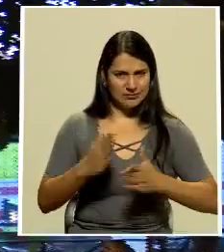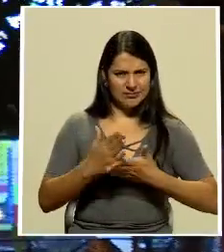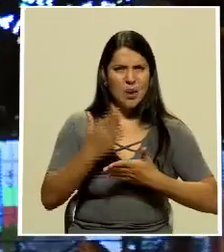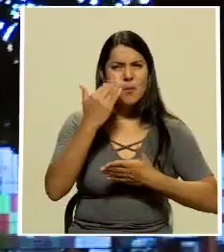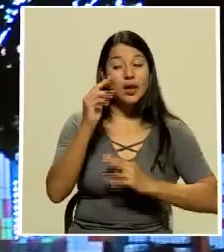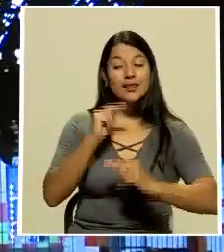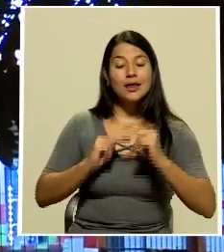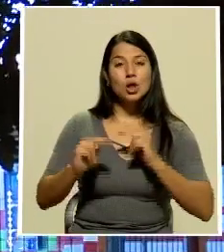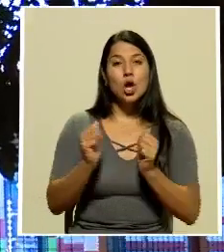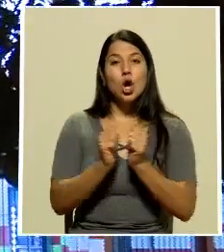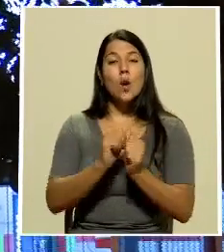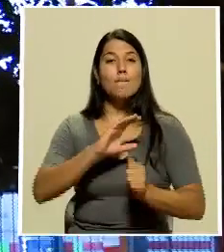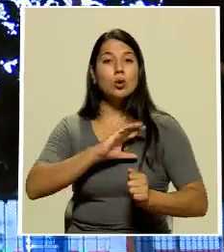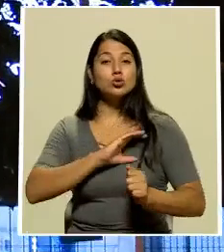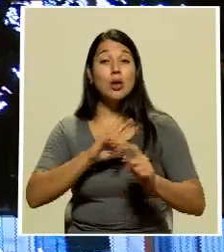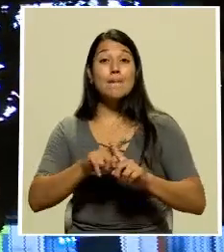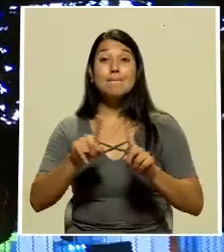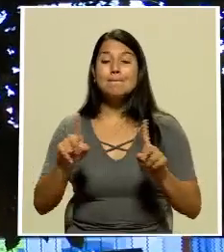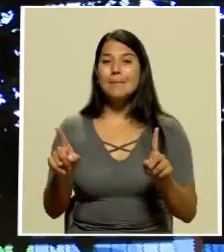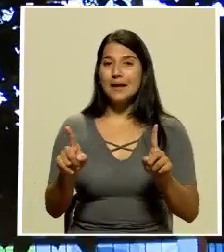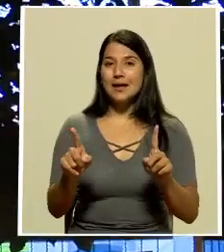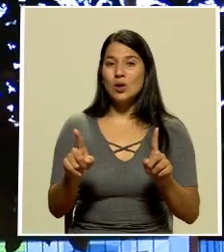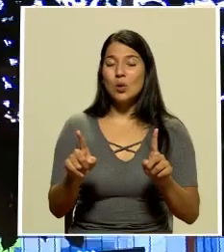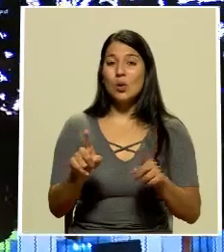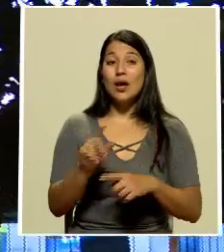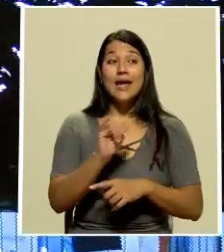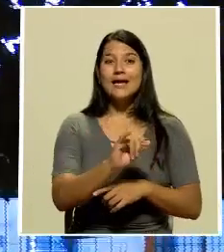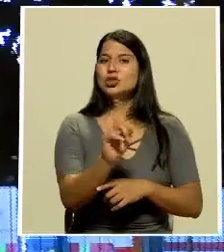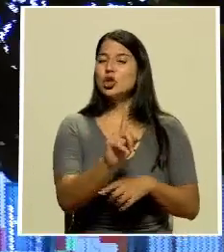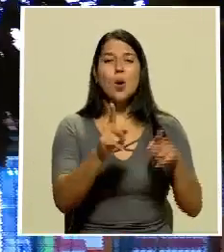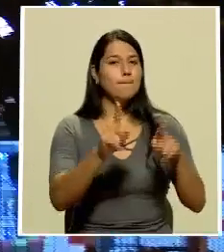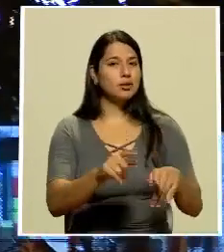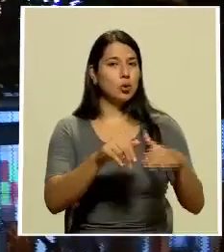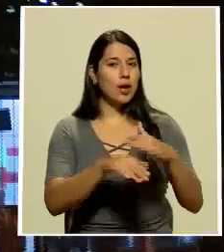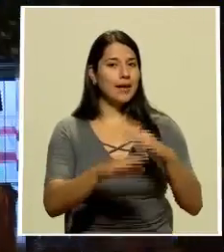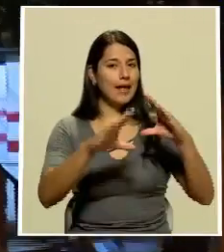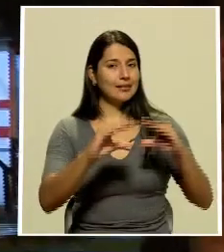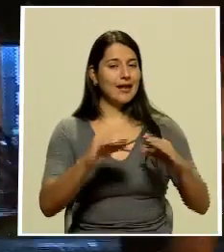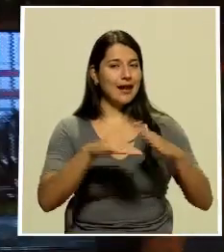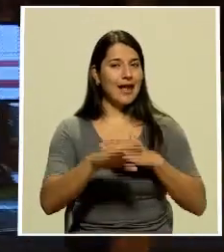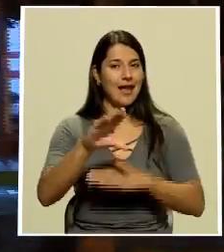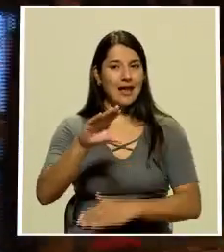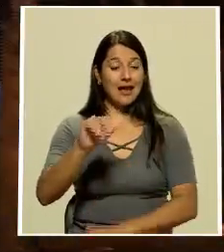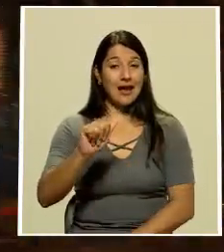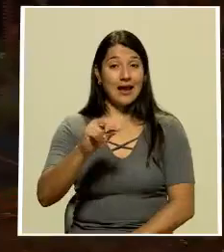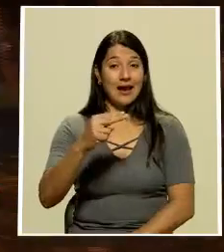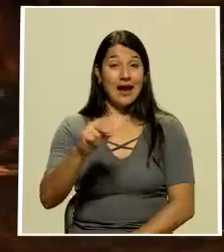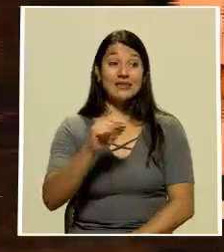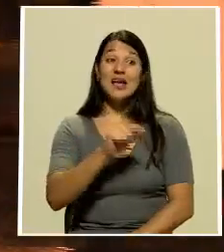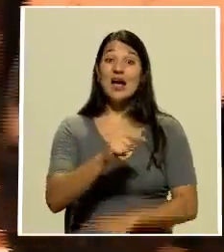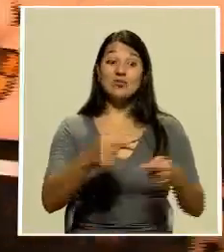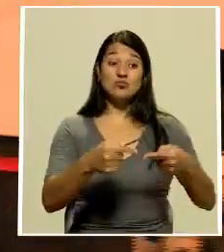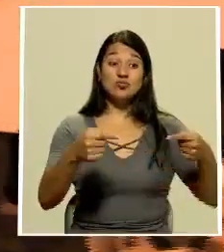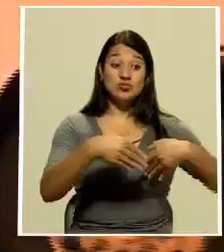los policías. Sin embargo, eso no ocurrió esta tarde en el sector de Cañas, donde se presentó un fuerte enfrentamiento entre policías